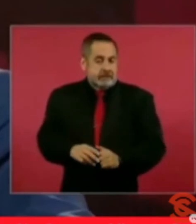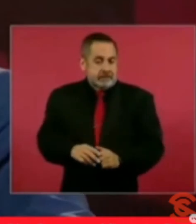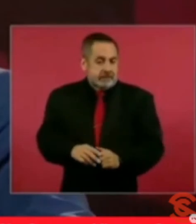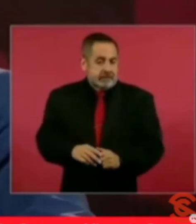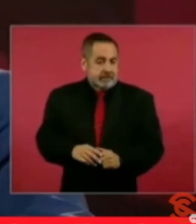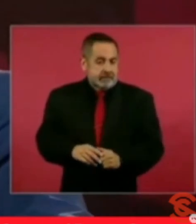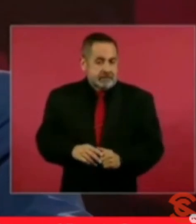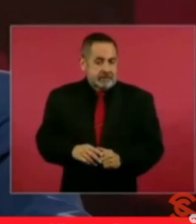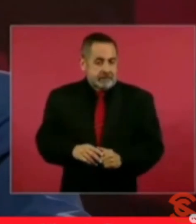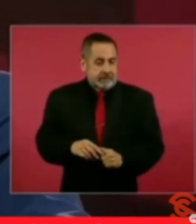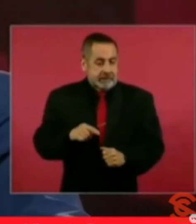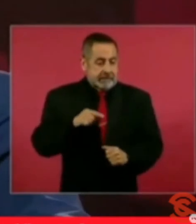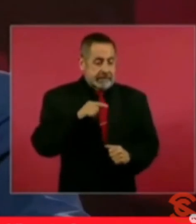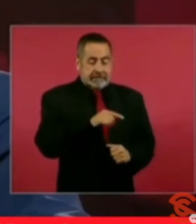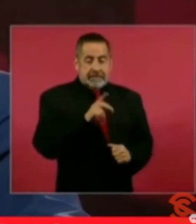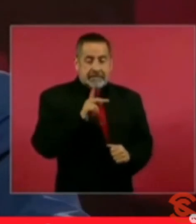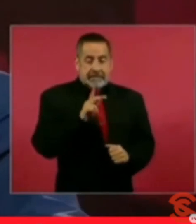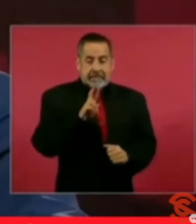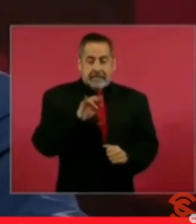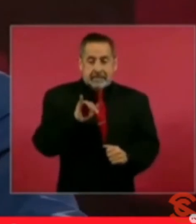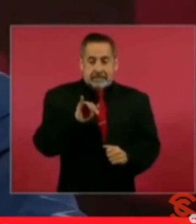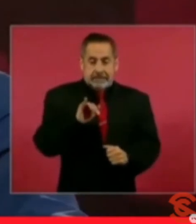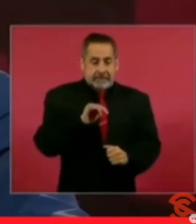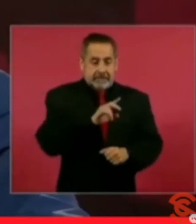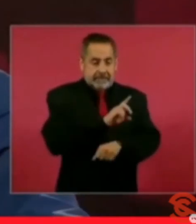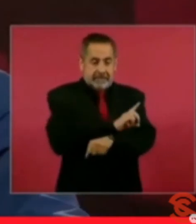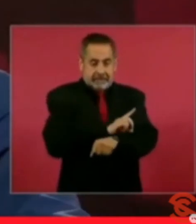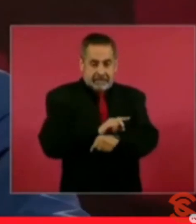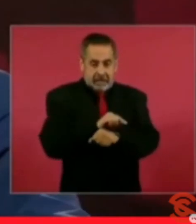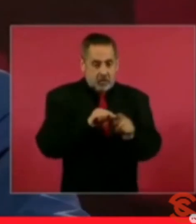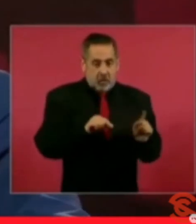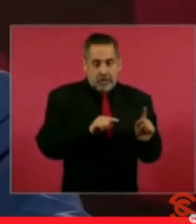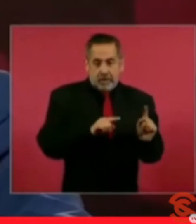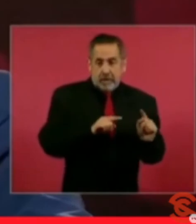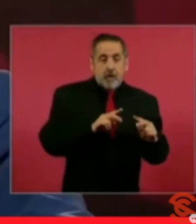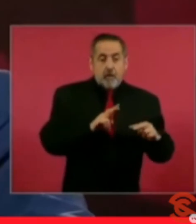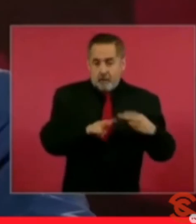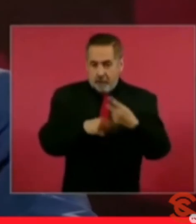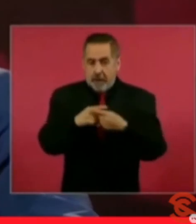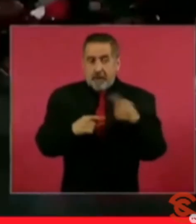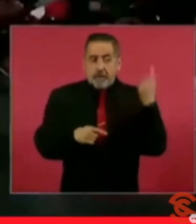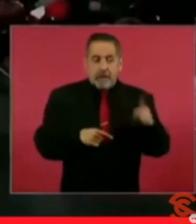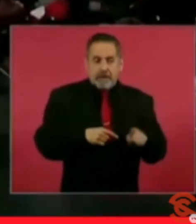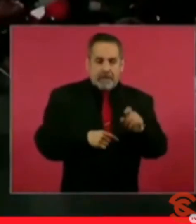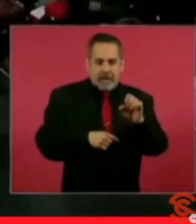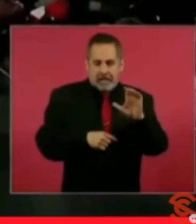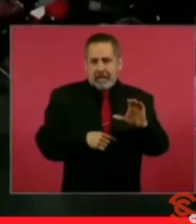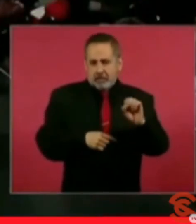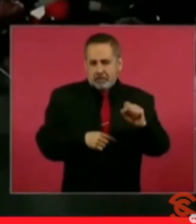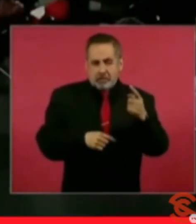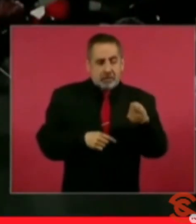del PRI que mandó Salinas